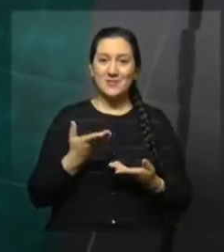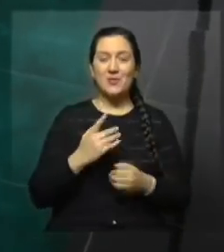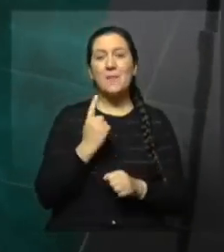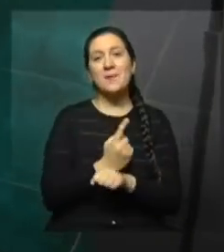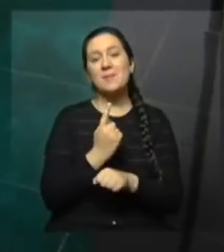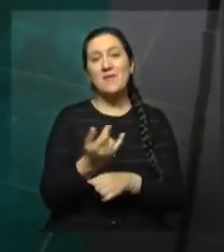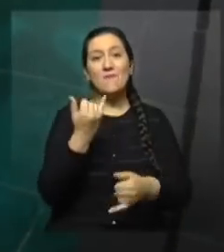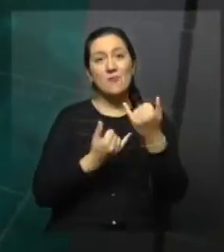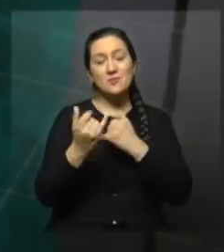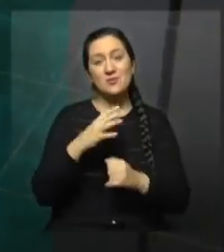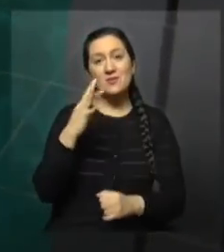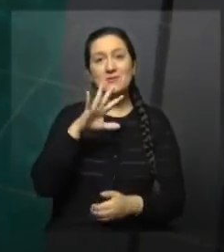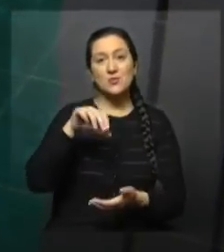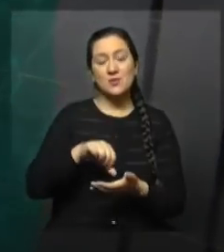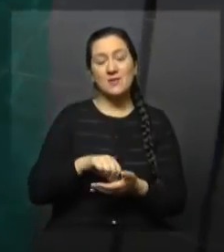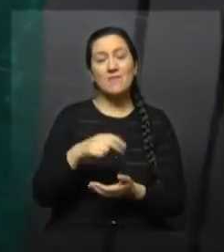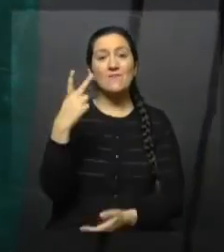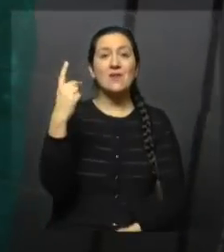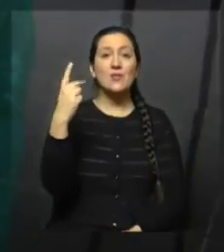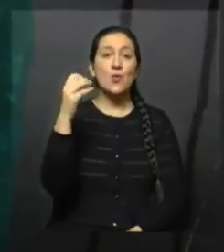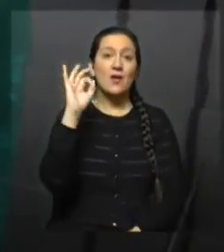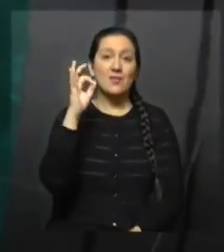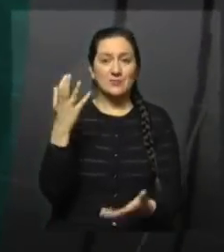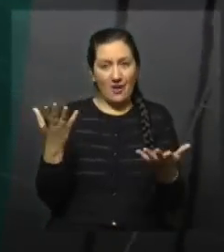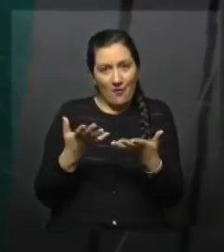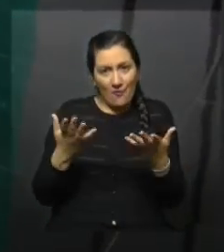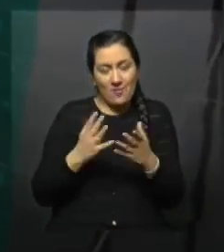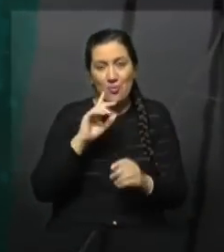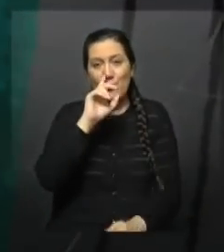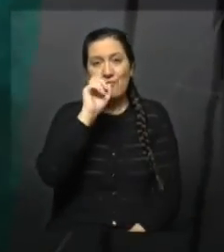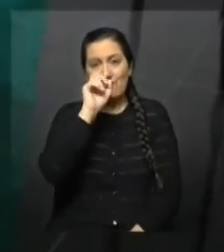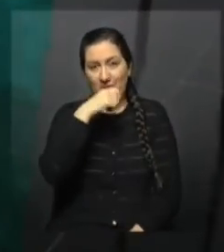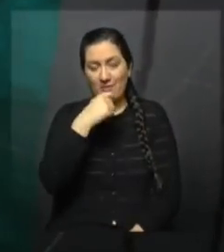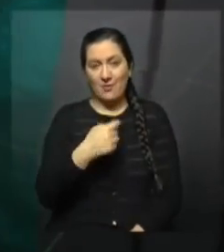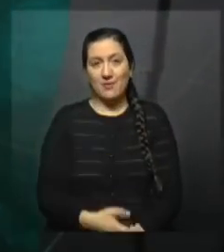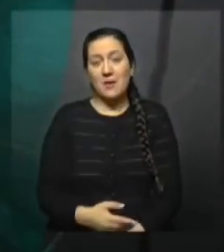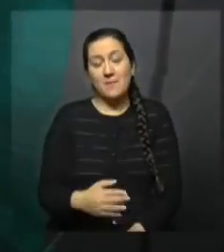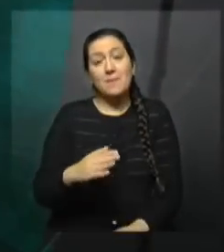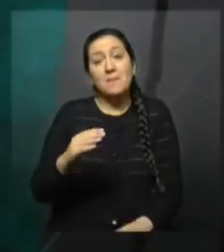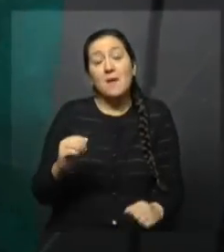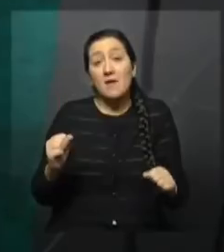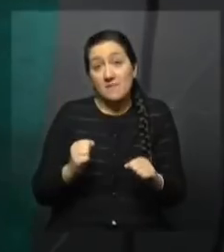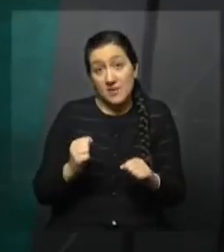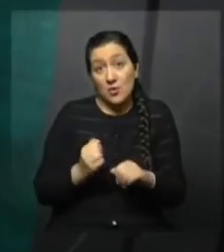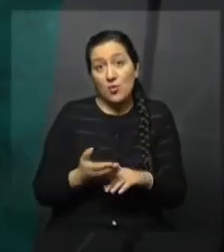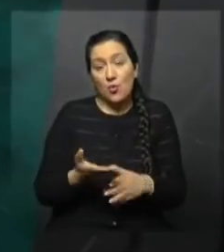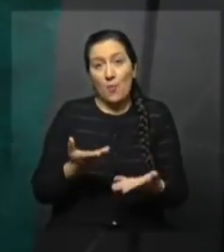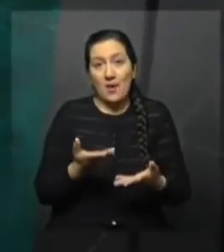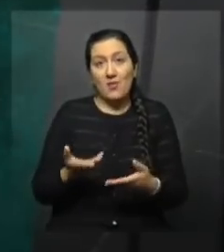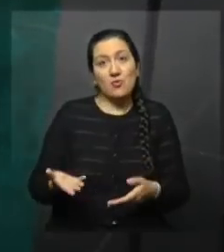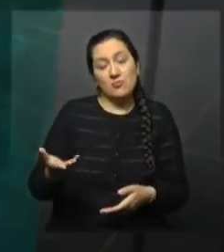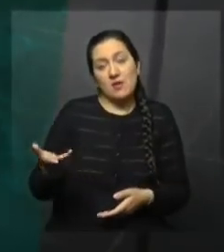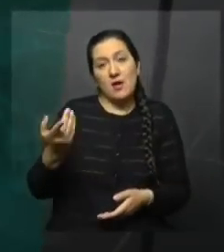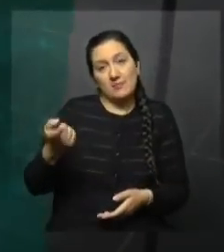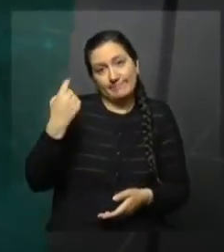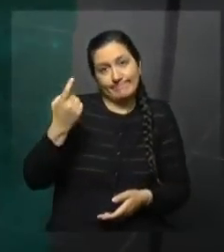primeras noticias en tv ciudad 21 grados en la temperatura en estos momentos en Montevideo bastante más baja que es la que se vivió en los últimos días